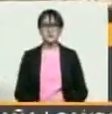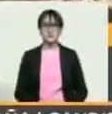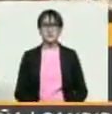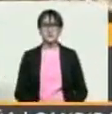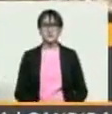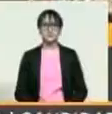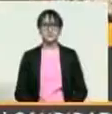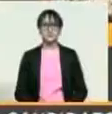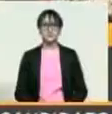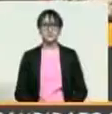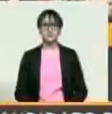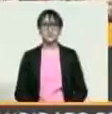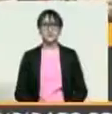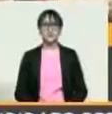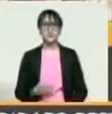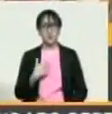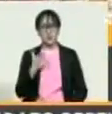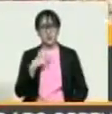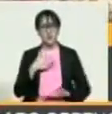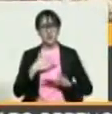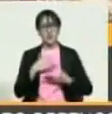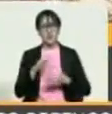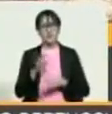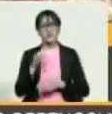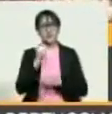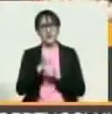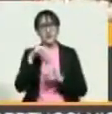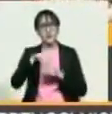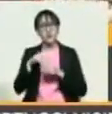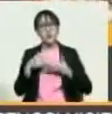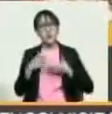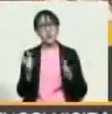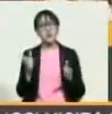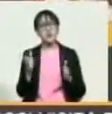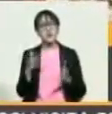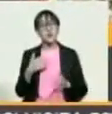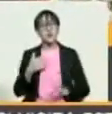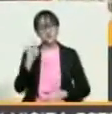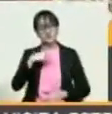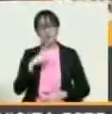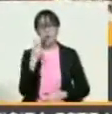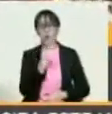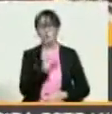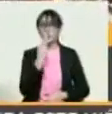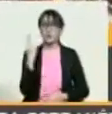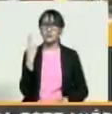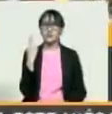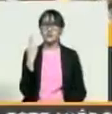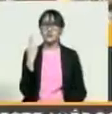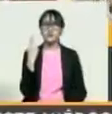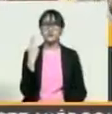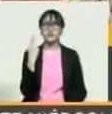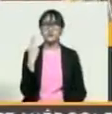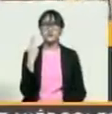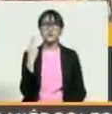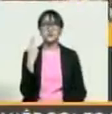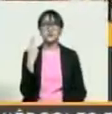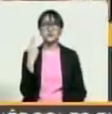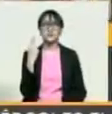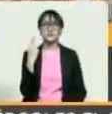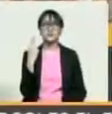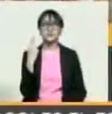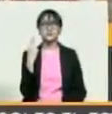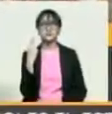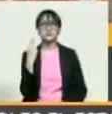si soy funcionario público y me comprometo a hacerme un lado